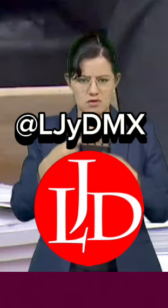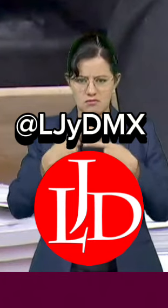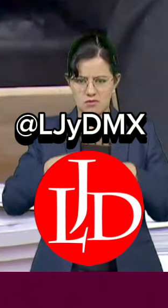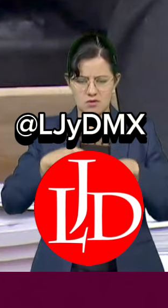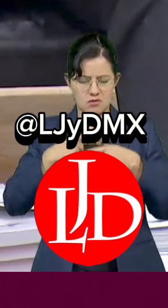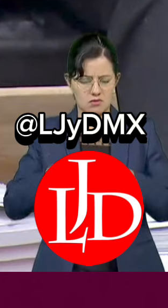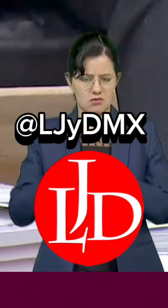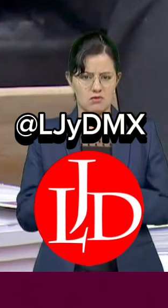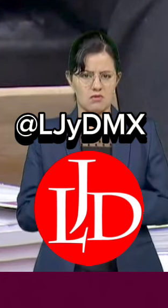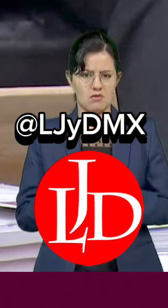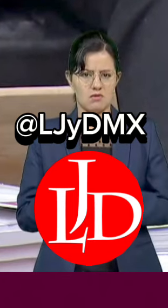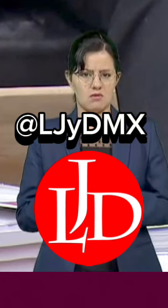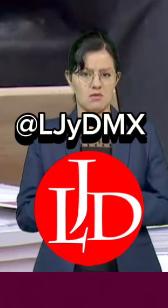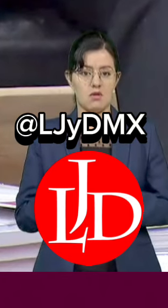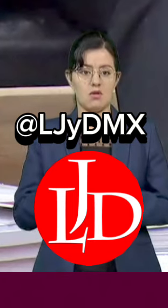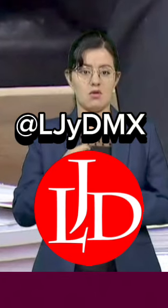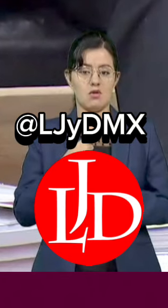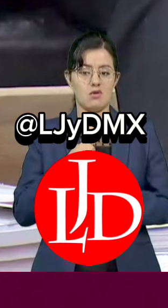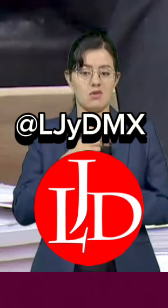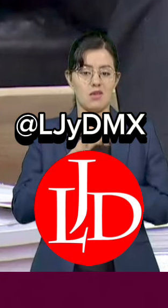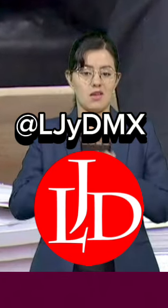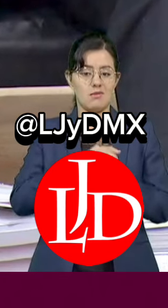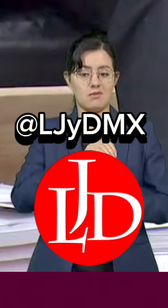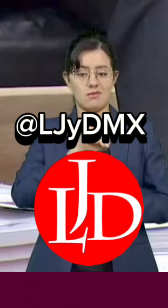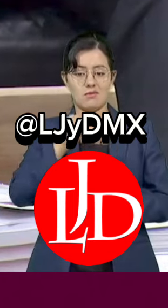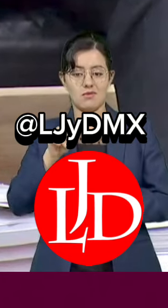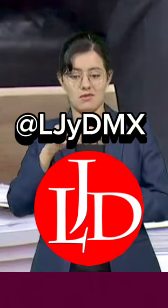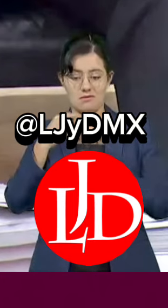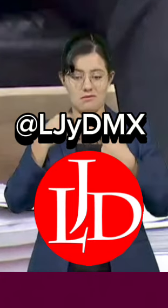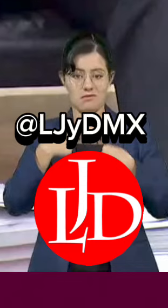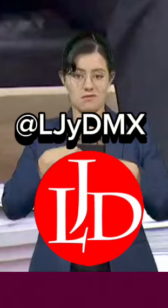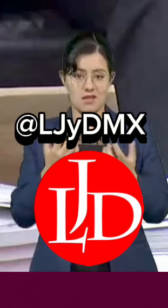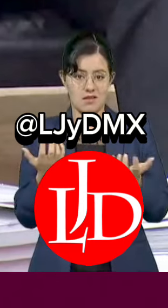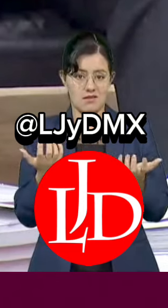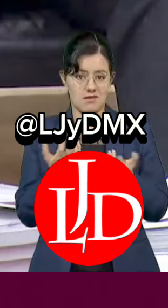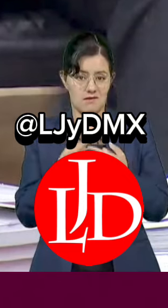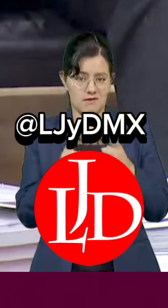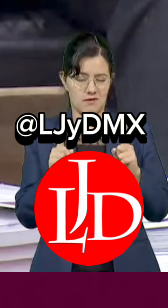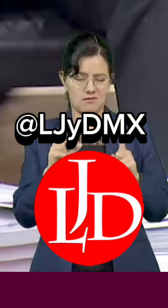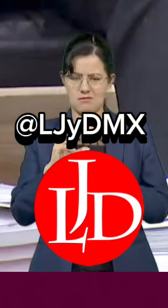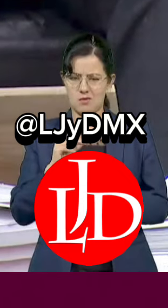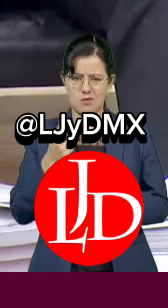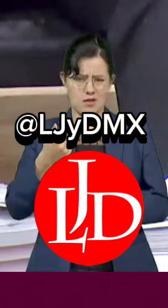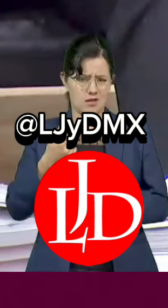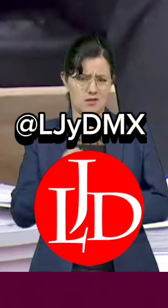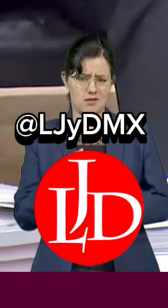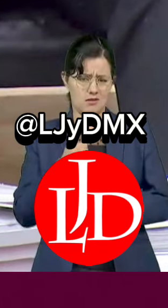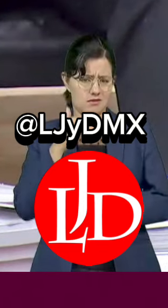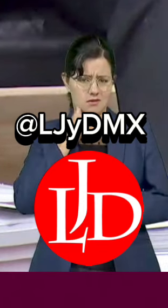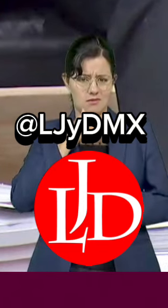hay ninguna diferencia en ese sentido. Cierro. Yo creo de verdad que